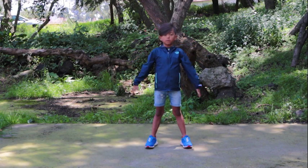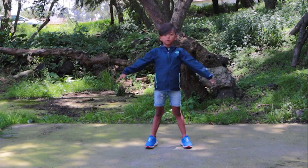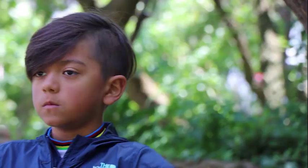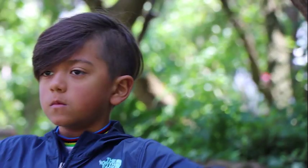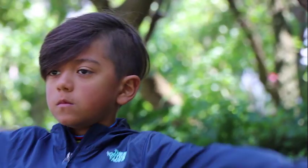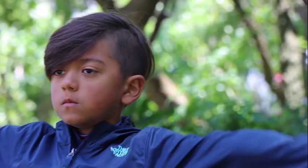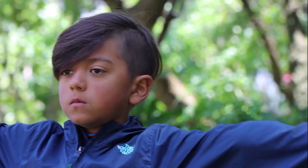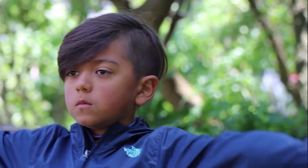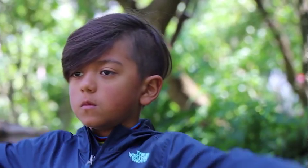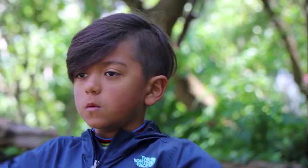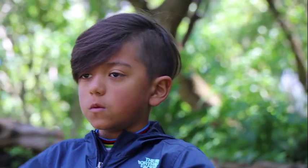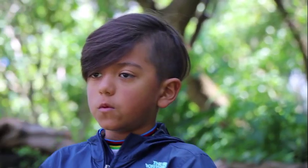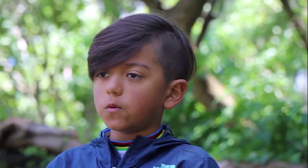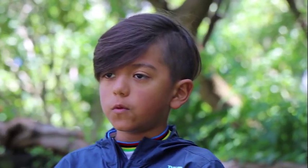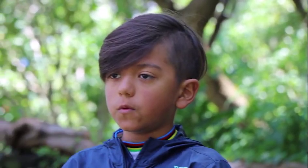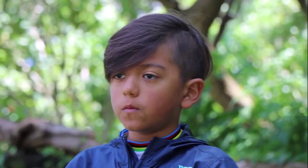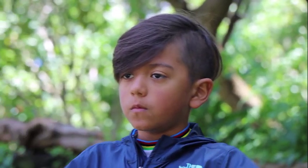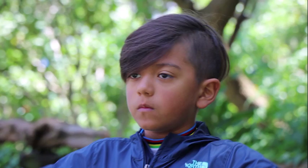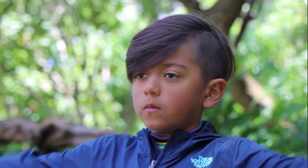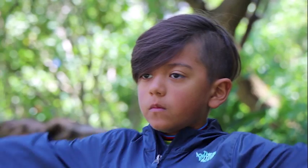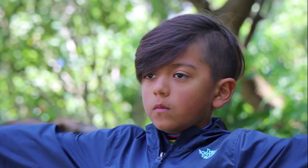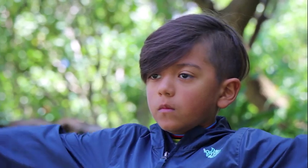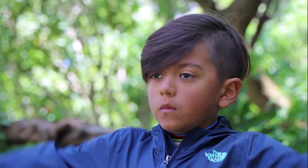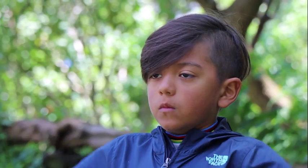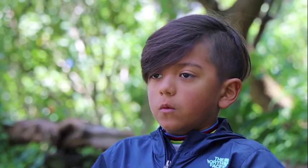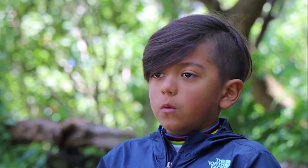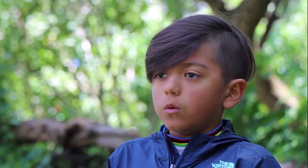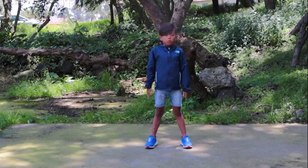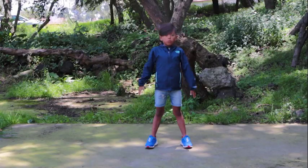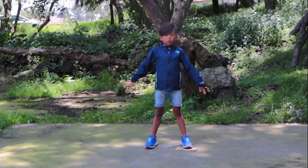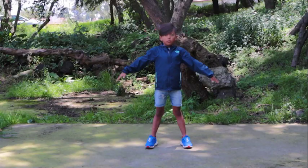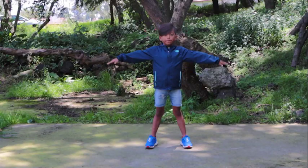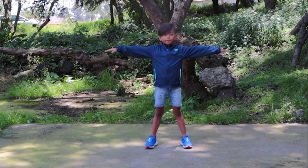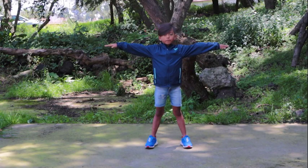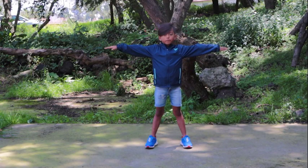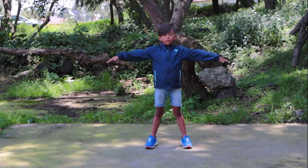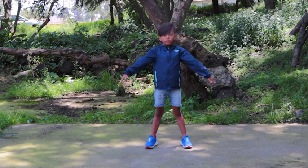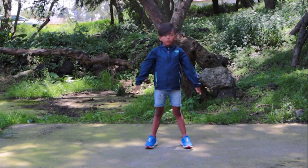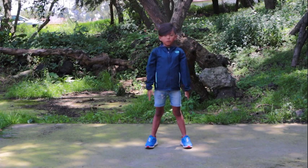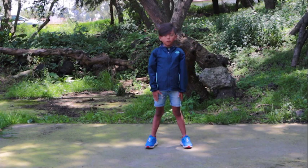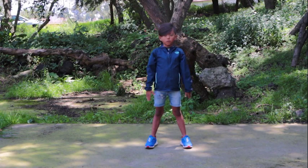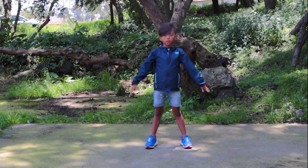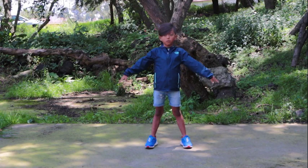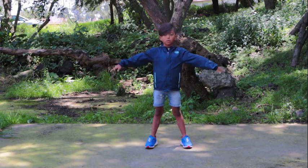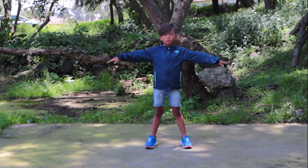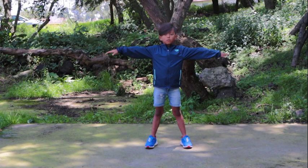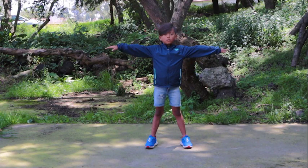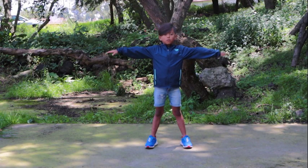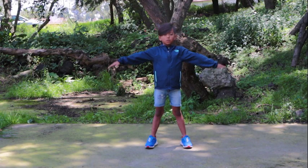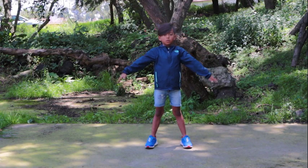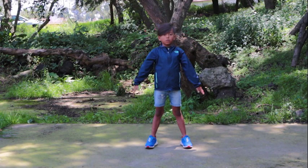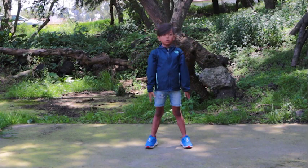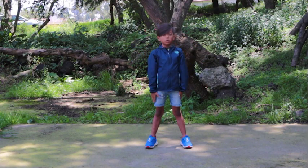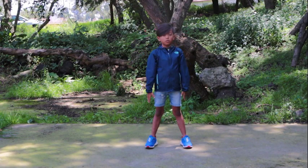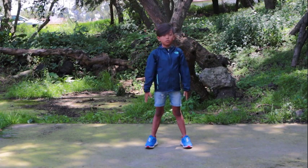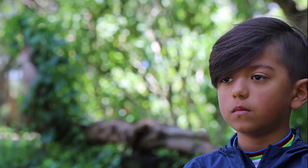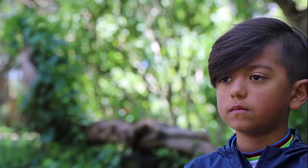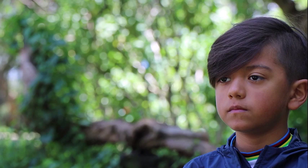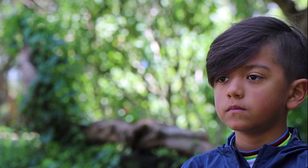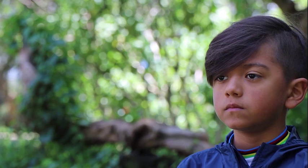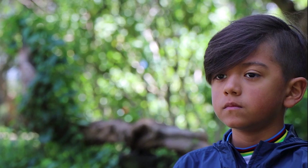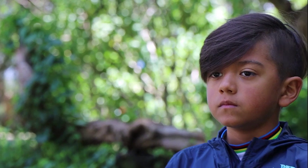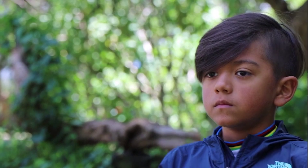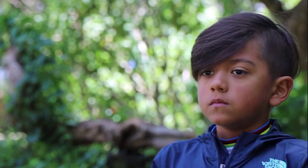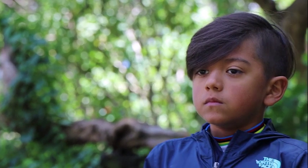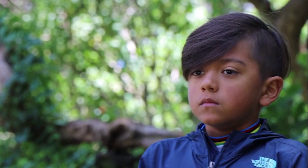Arriba, abajo. Muy bien, otra más, una vez más. Bien,